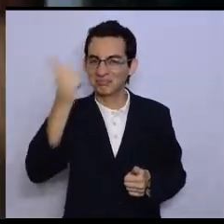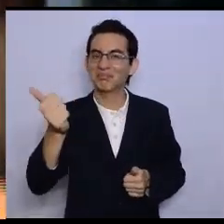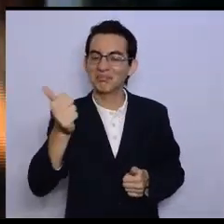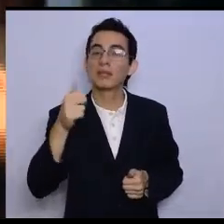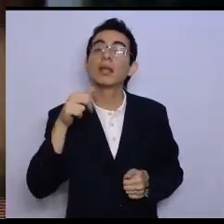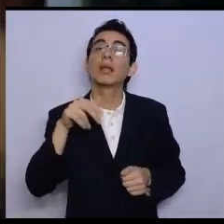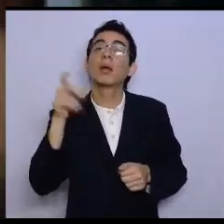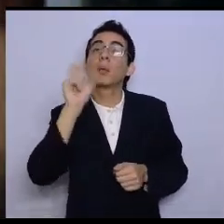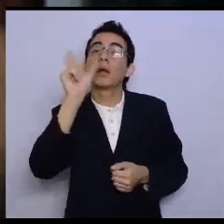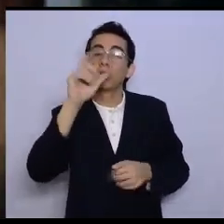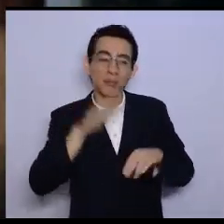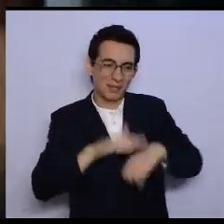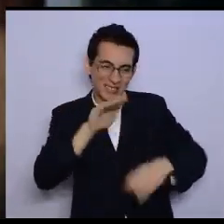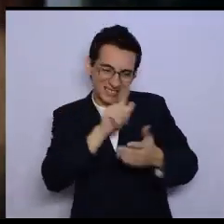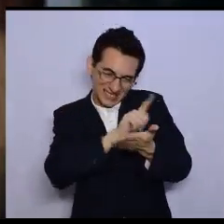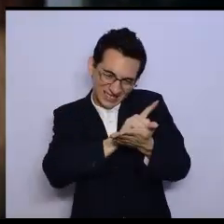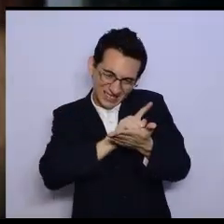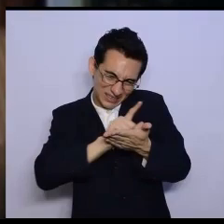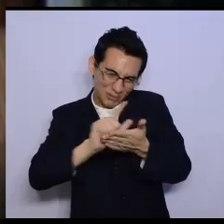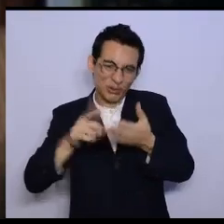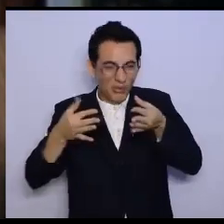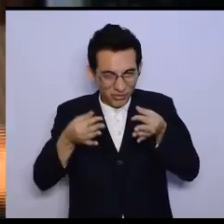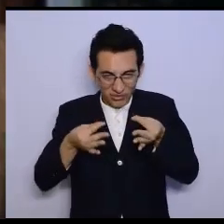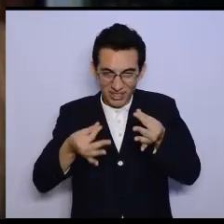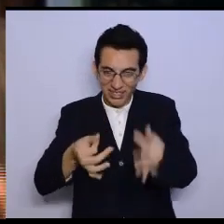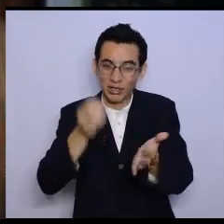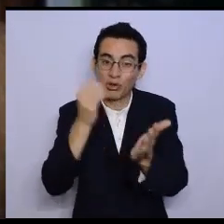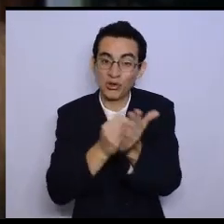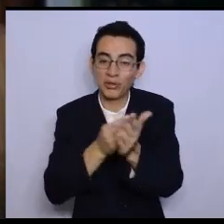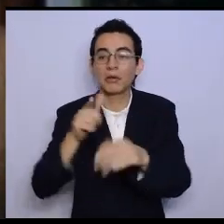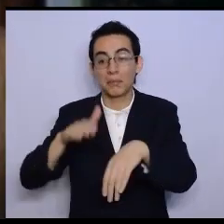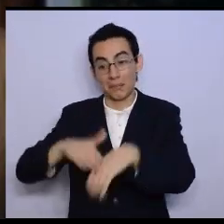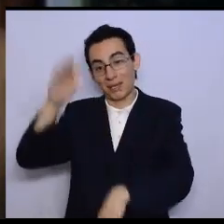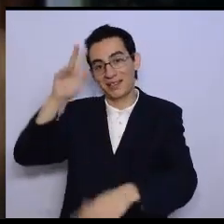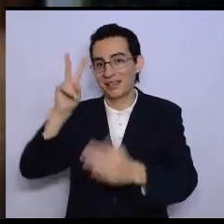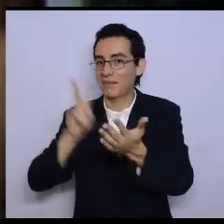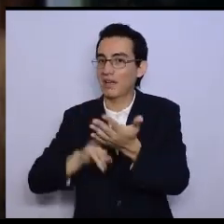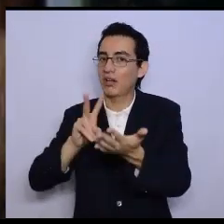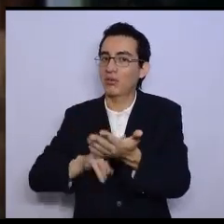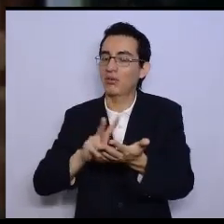A más pureza del oro, más valor.